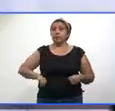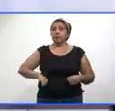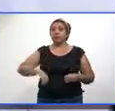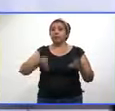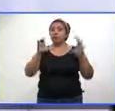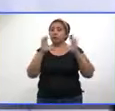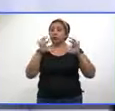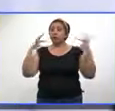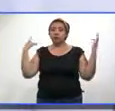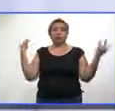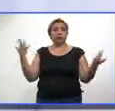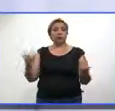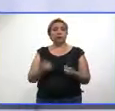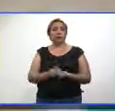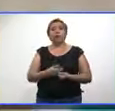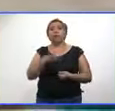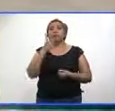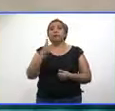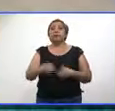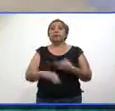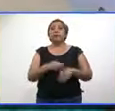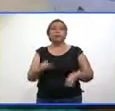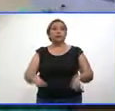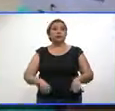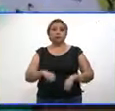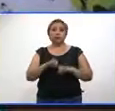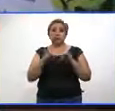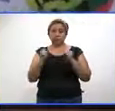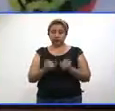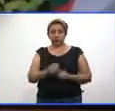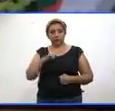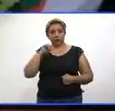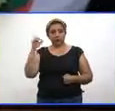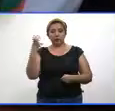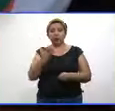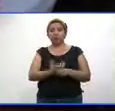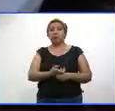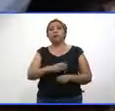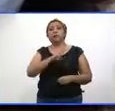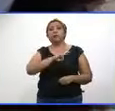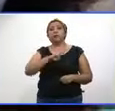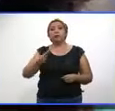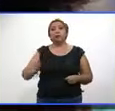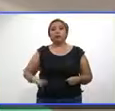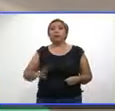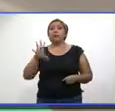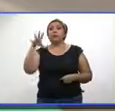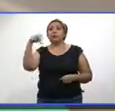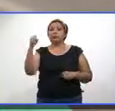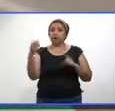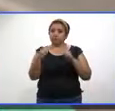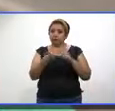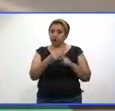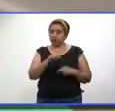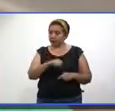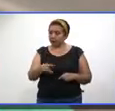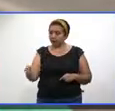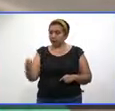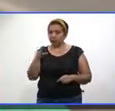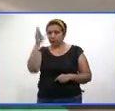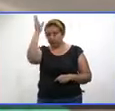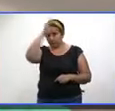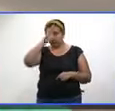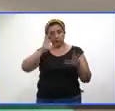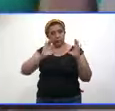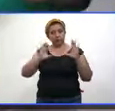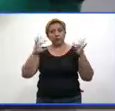en el cuidado del medio ambiente y resaltó las acciones conjuntas entre las autoridades estatales y municipales para lograr las metas de arborización y la cultura